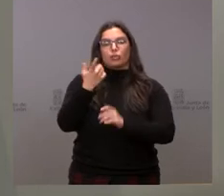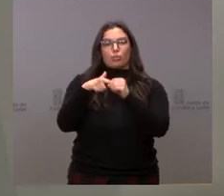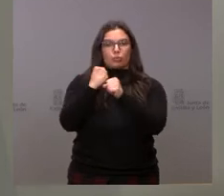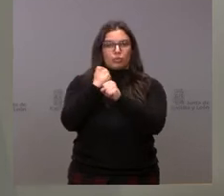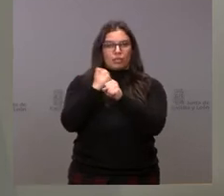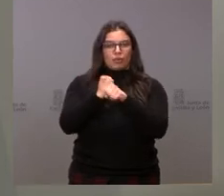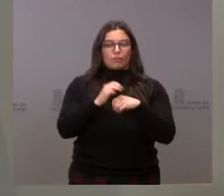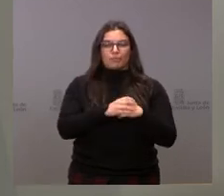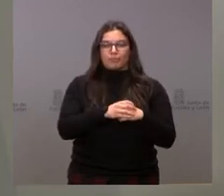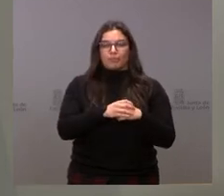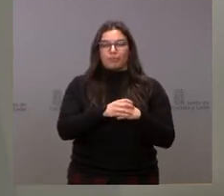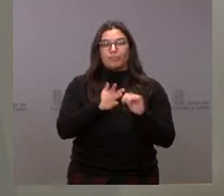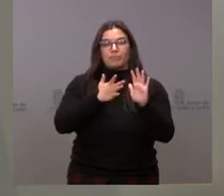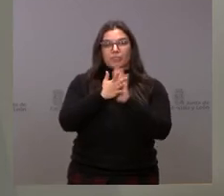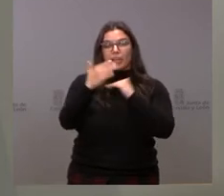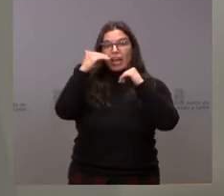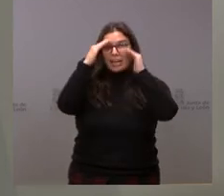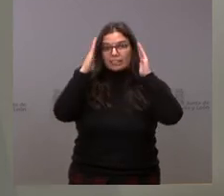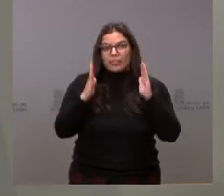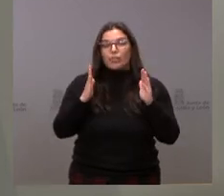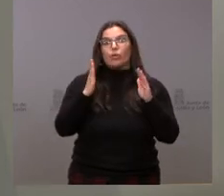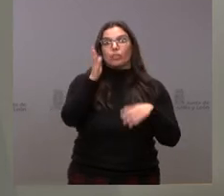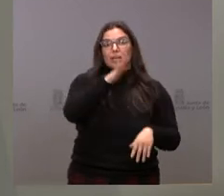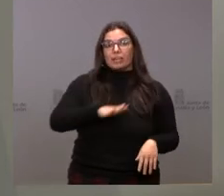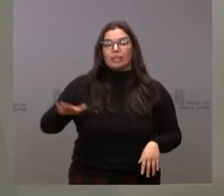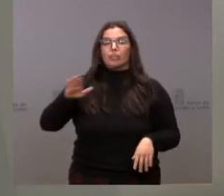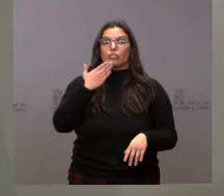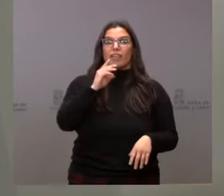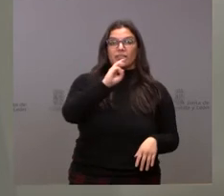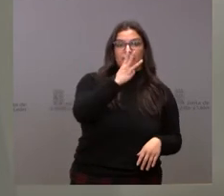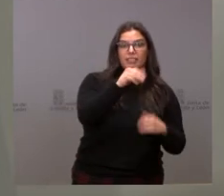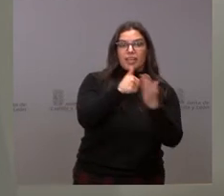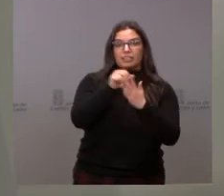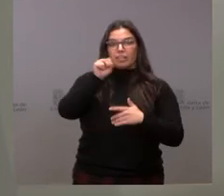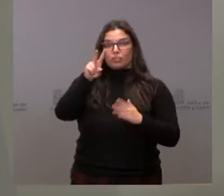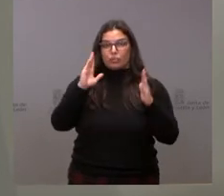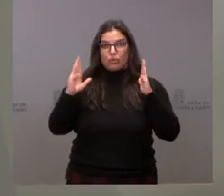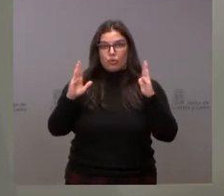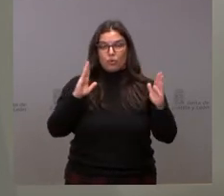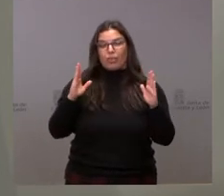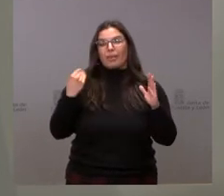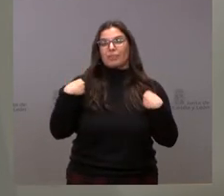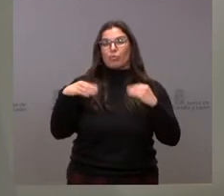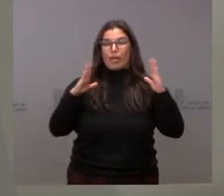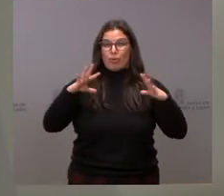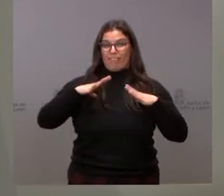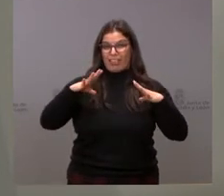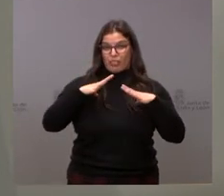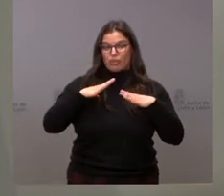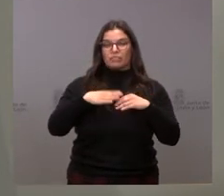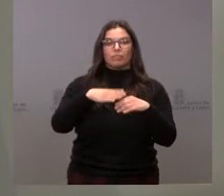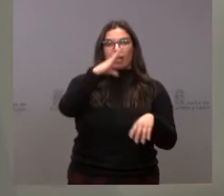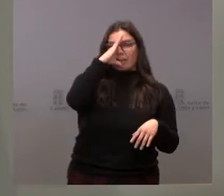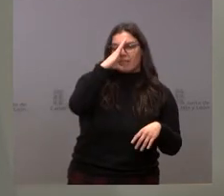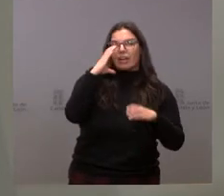estamos hablando de la atención a niños de entre 3 y 12 años durante los periodos vacacionales carnaval